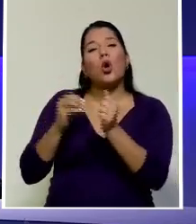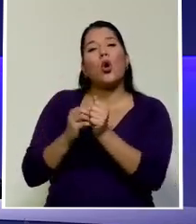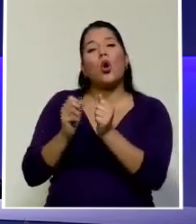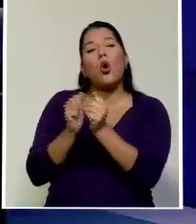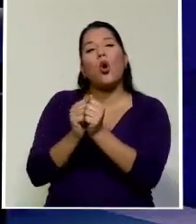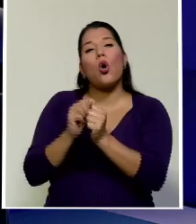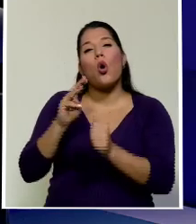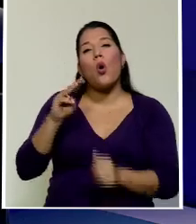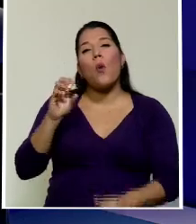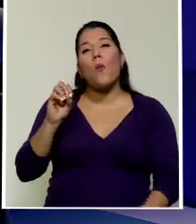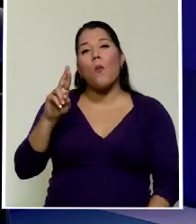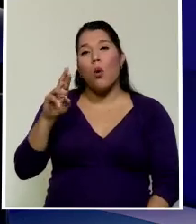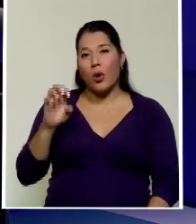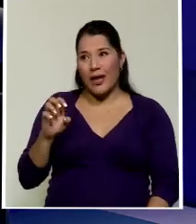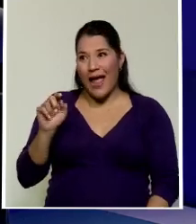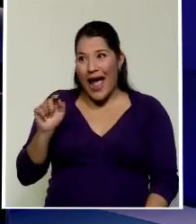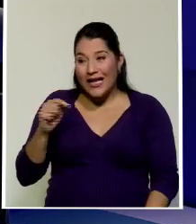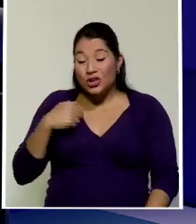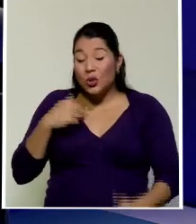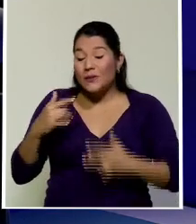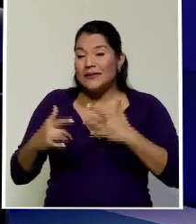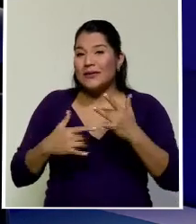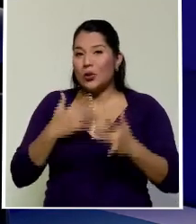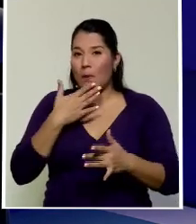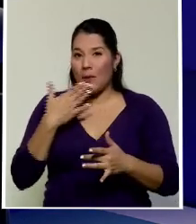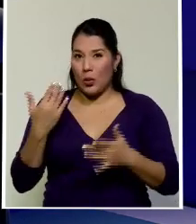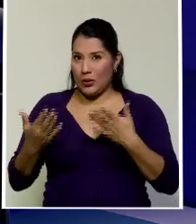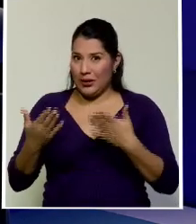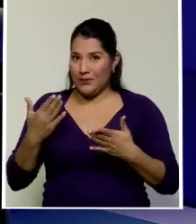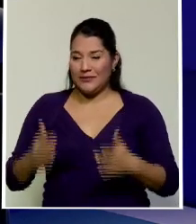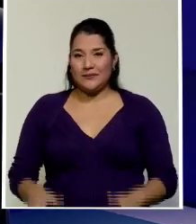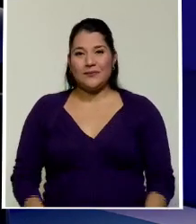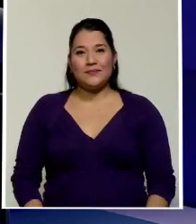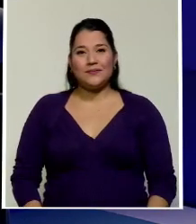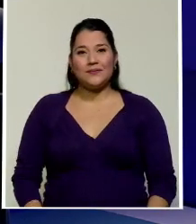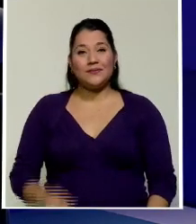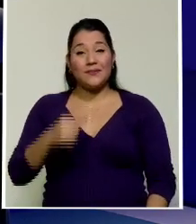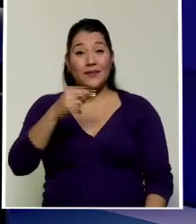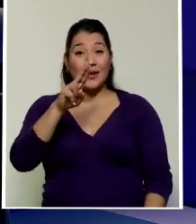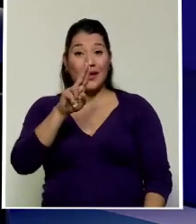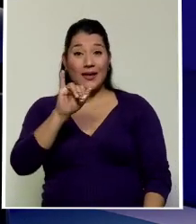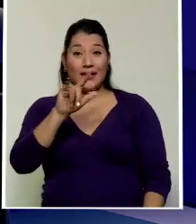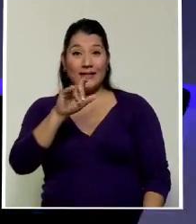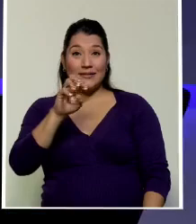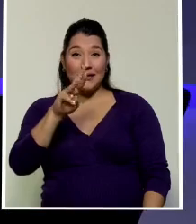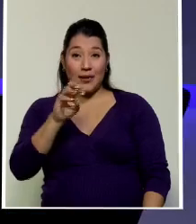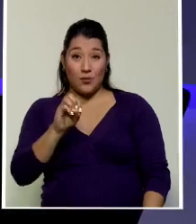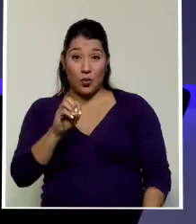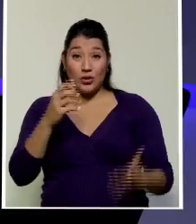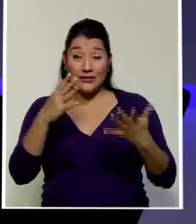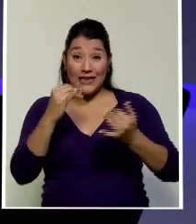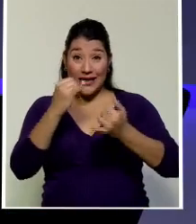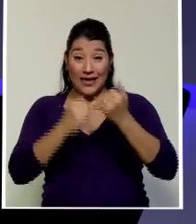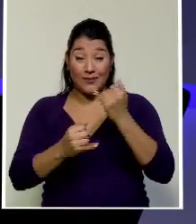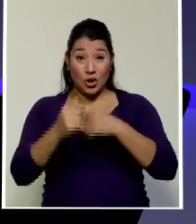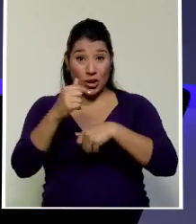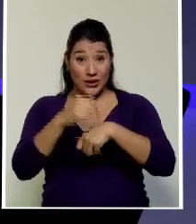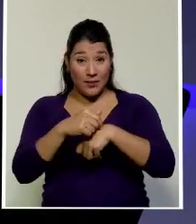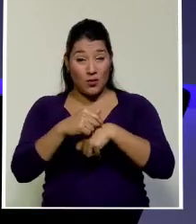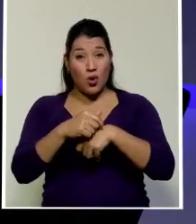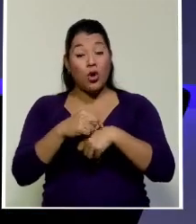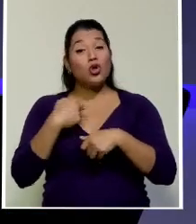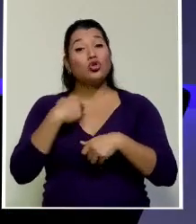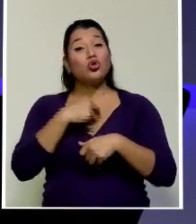el territorio que yo creo que me siento mejor ahí, tal vez. Guillermo, se nos fue acotando el tiempo,